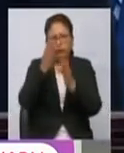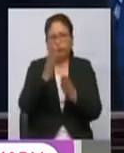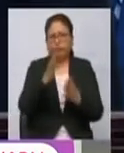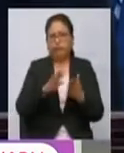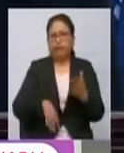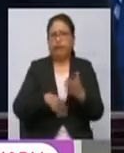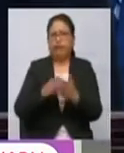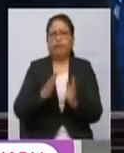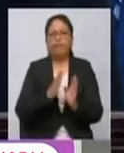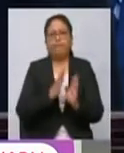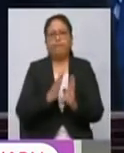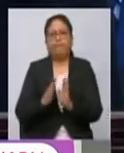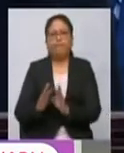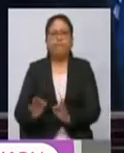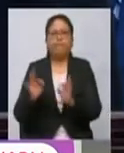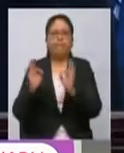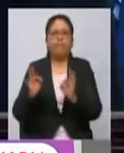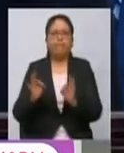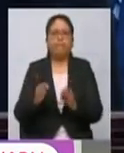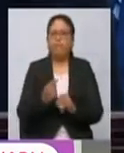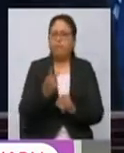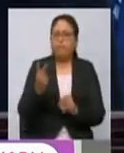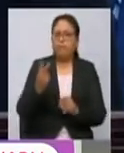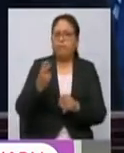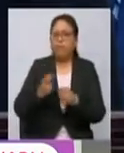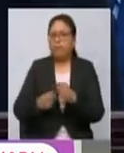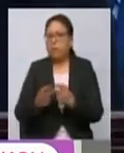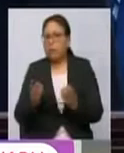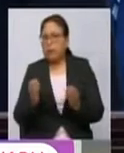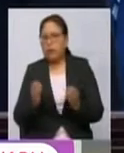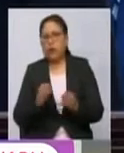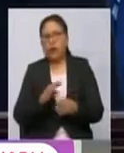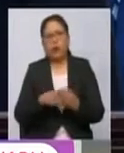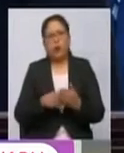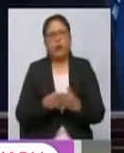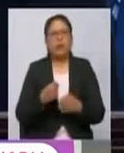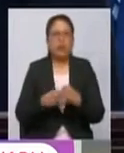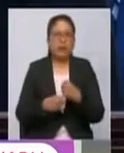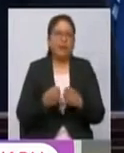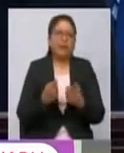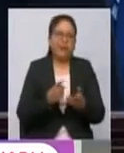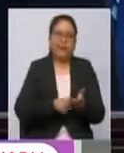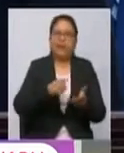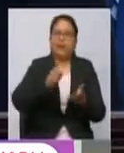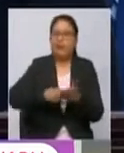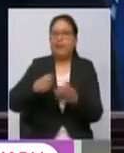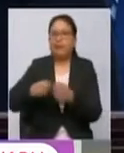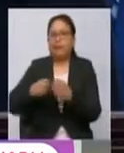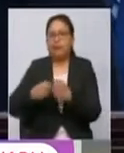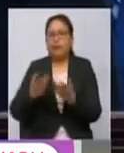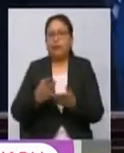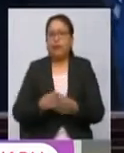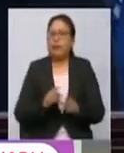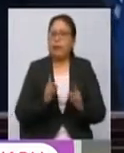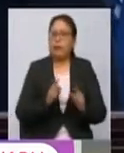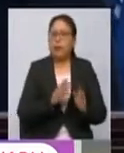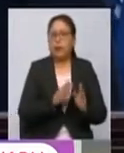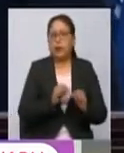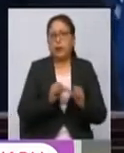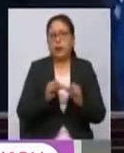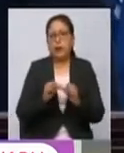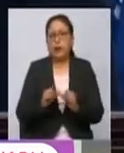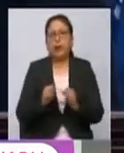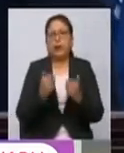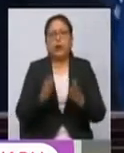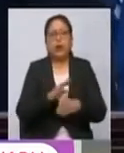todos los contratiempos y vicisitudes que son características en este tipo de situaciones, pero